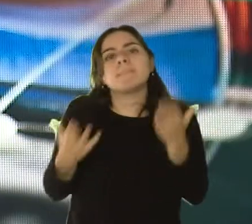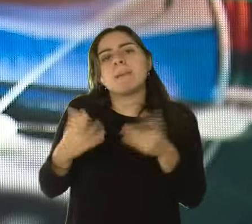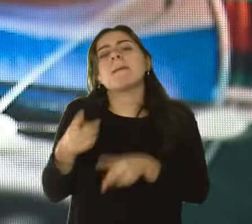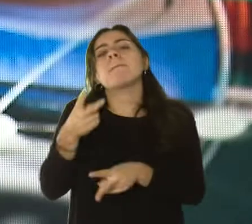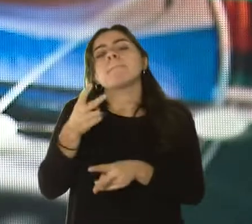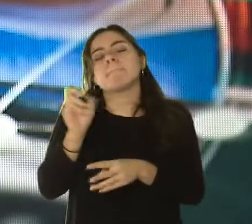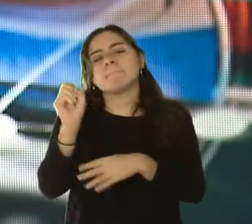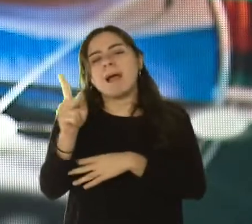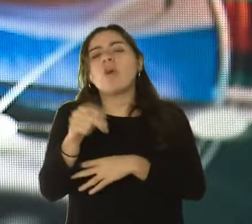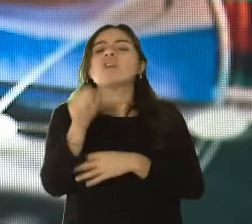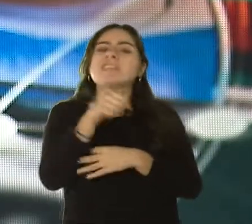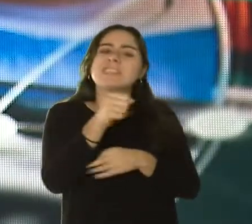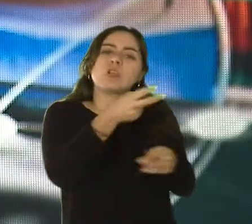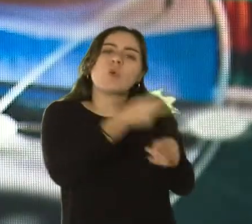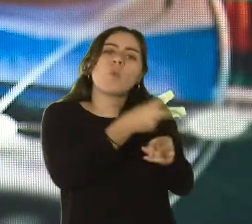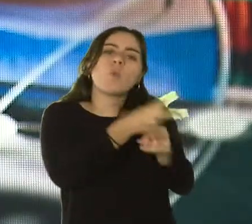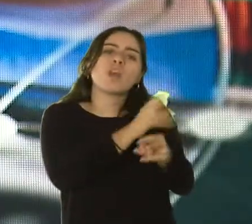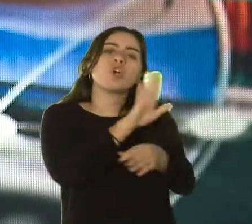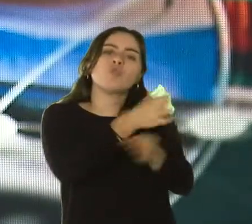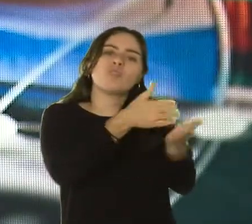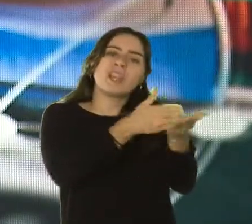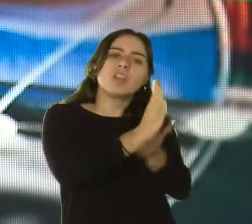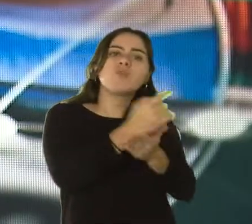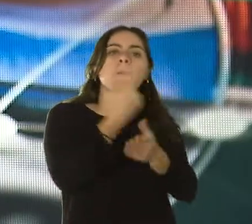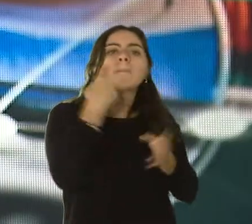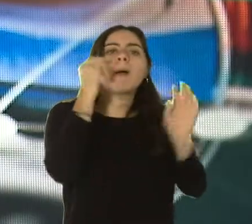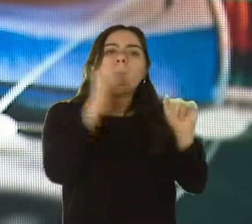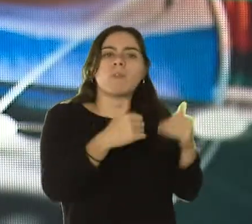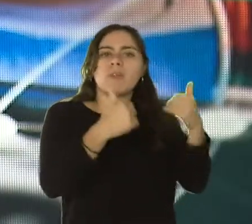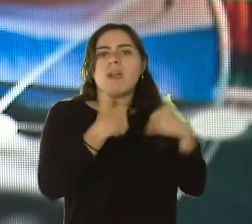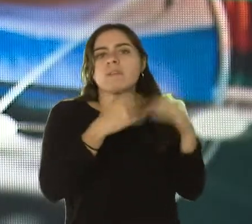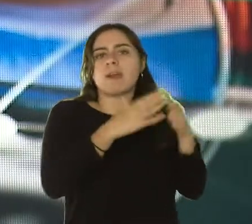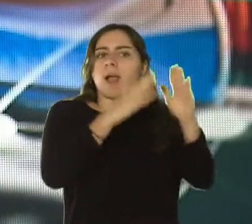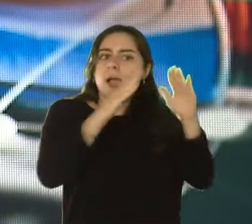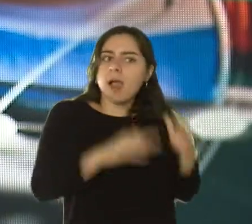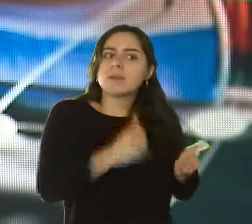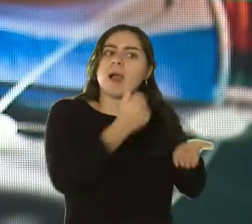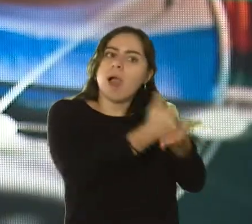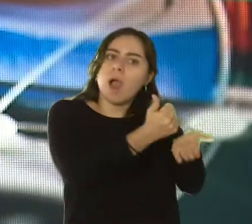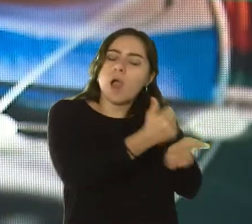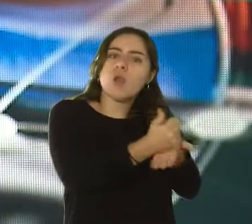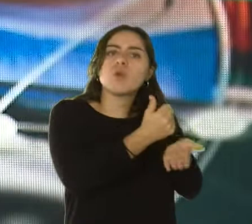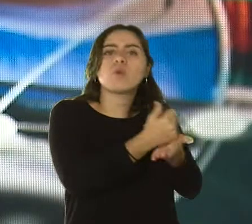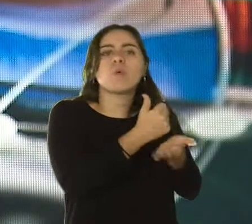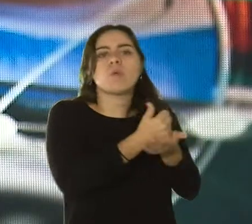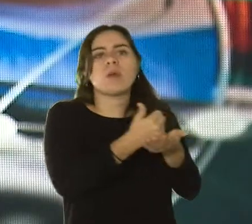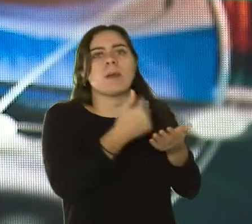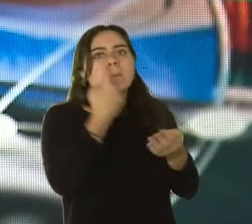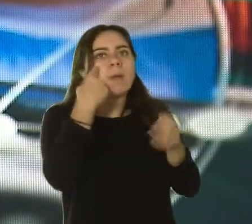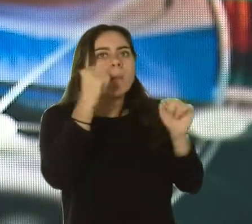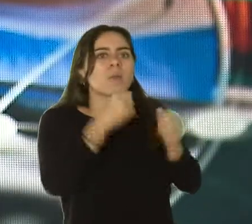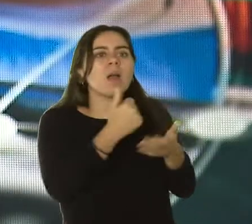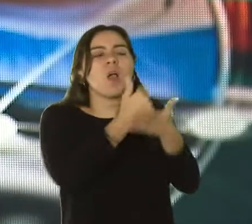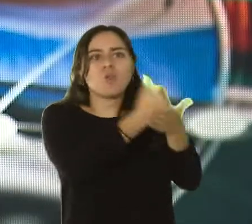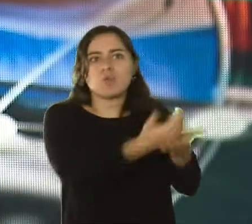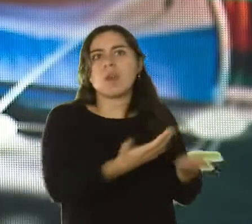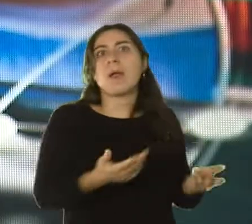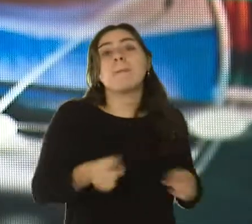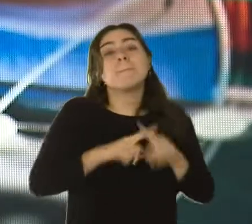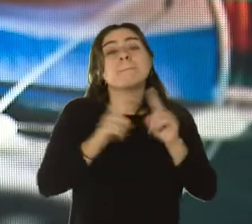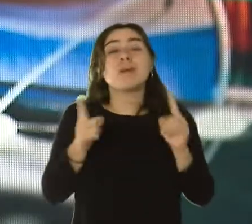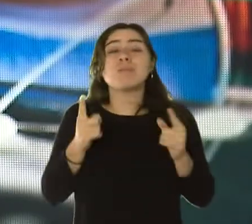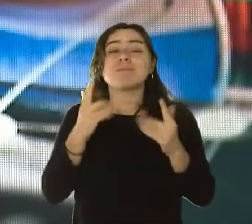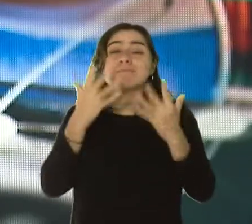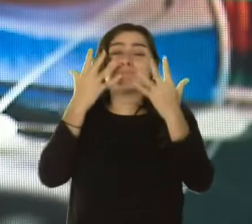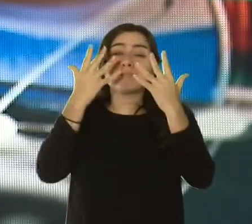salvaguardando el derecho de los individuos a tener su propiedad residencial y tomaría pasos, ¿verdad?, para salvaguardar dicho derecho, pero